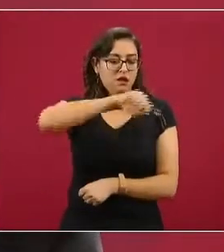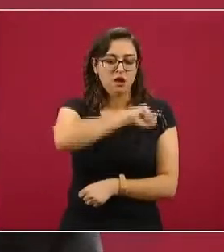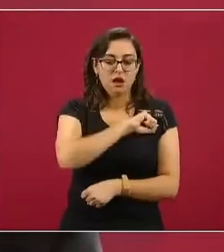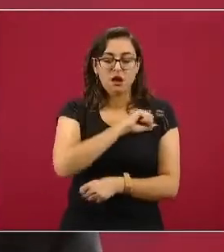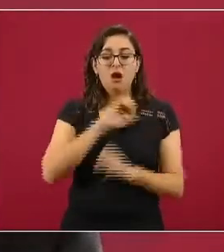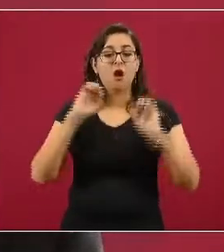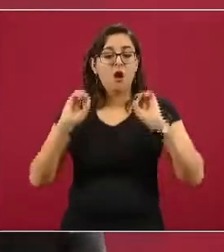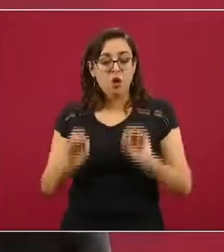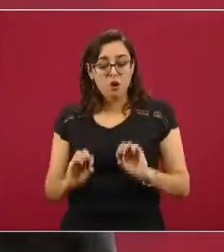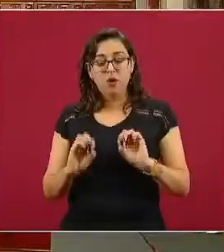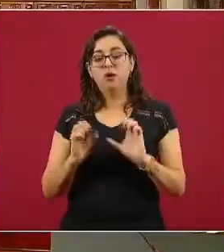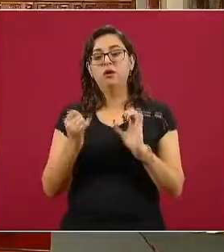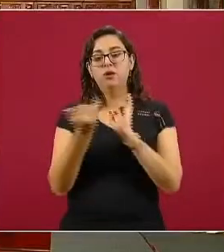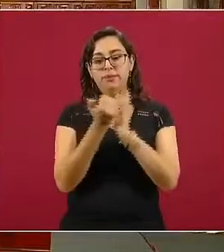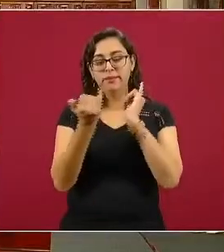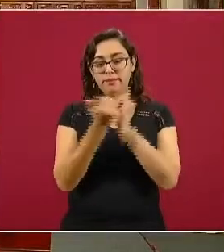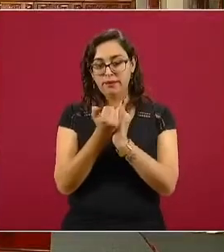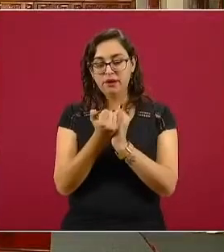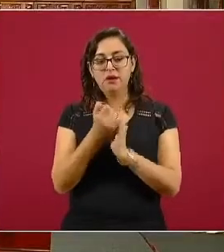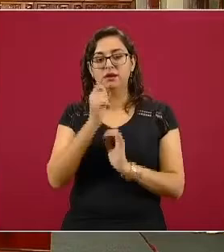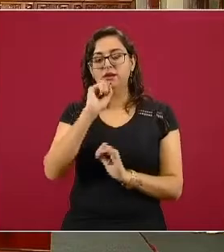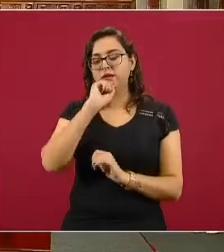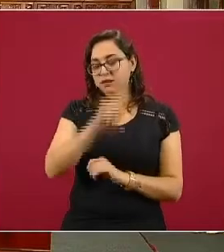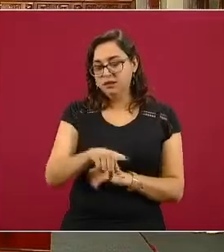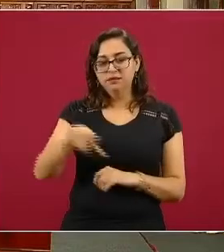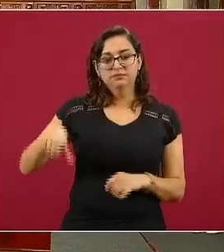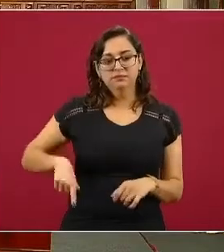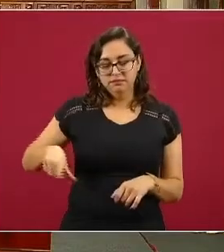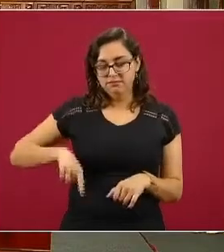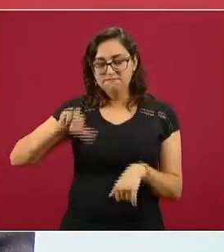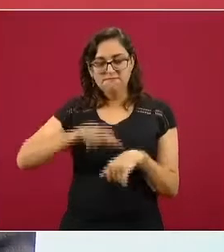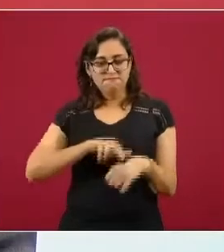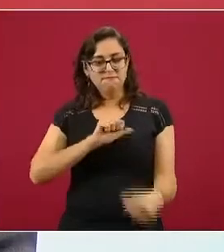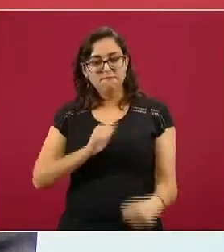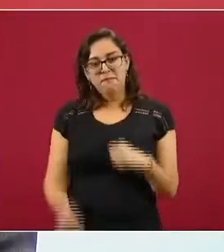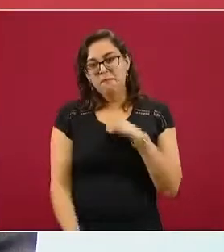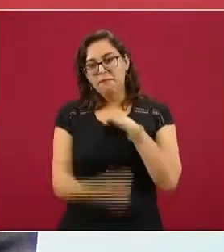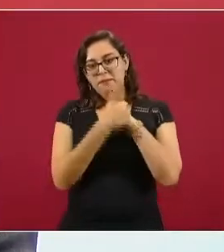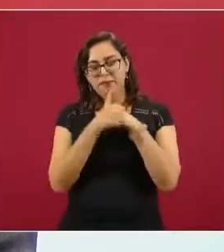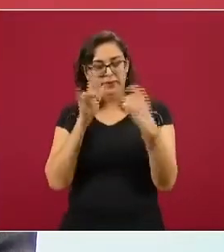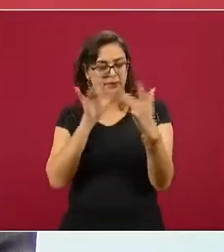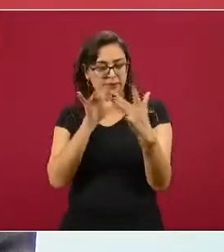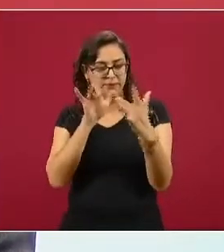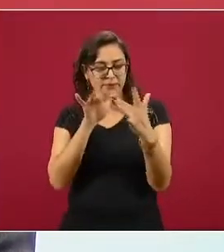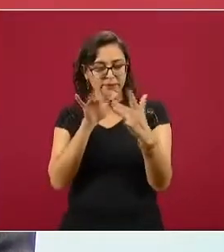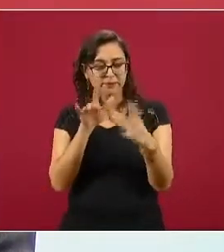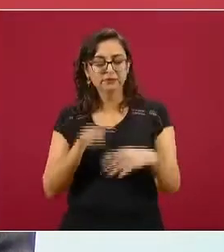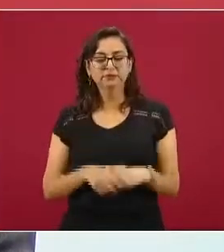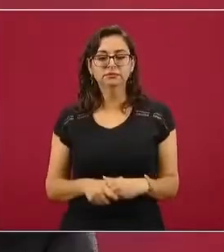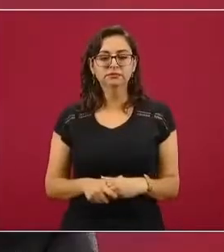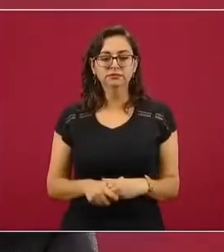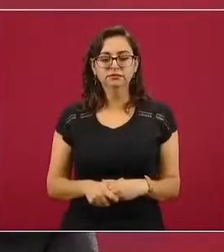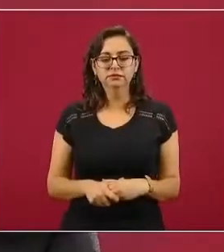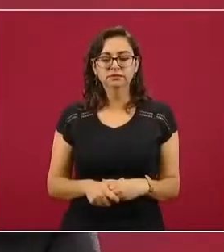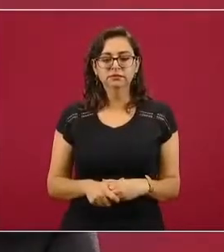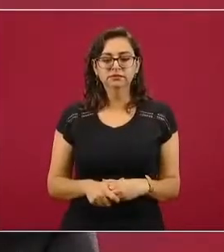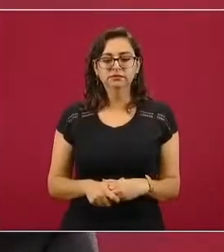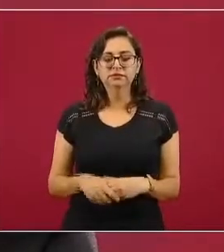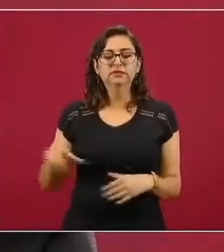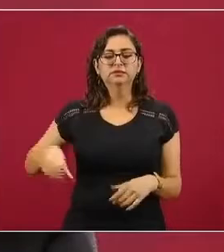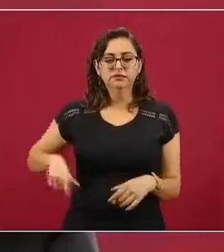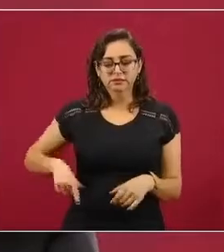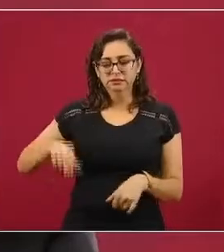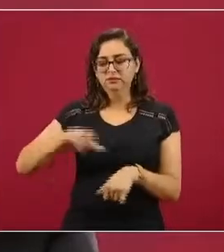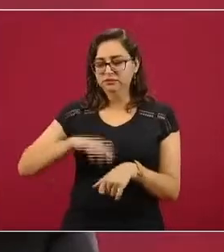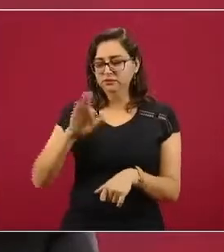como ocurrió en múltiples ocasiones, el propio gobernador se comunicaba con nosotros. Con el gobernador Francisco Domínguez hemos mantenido